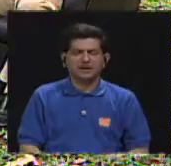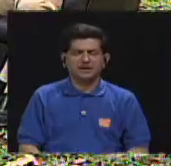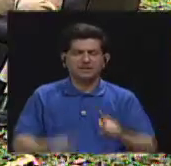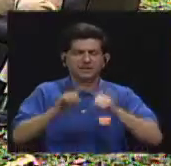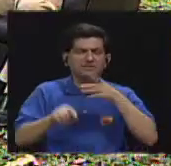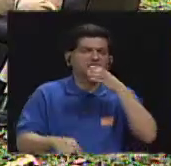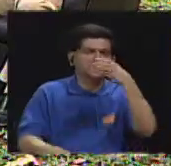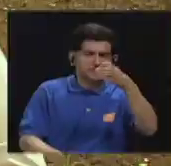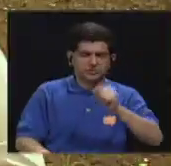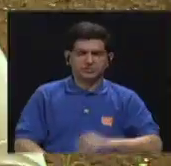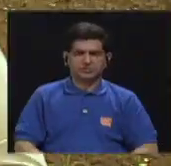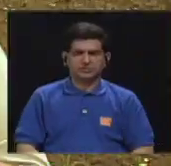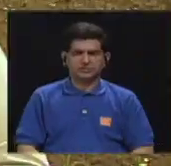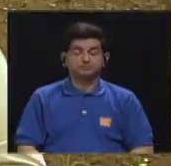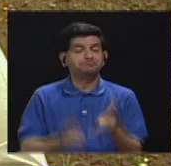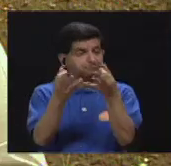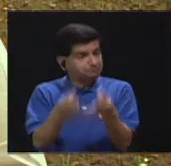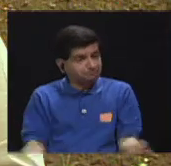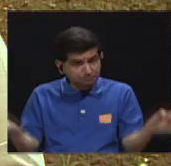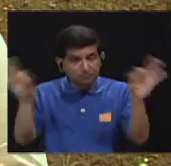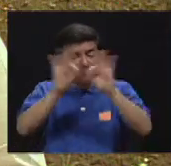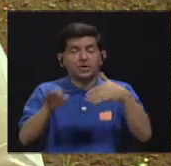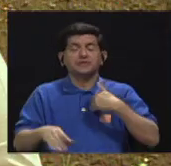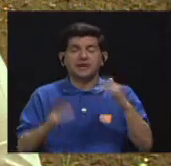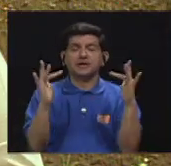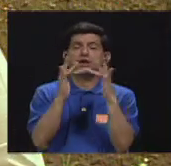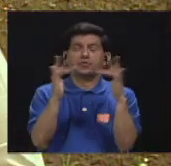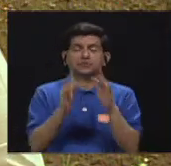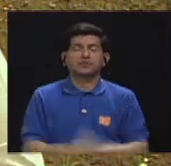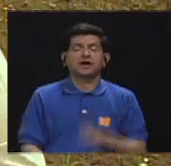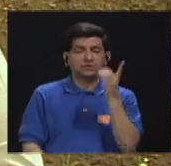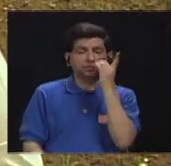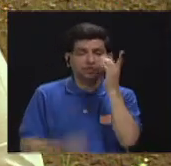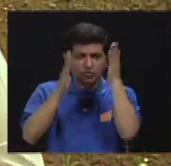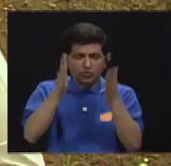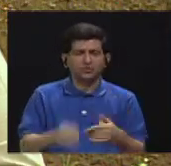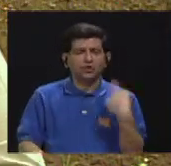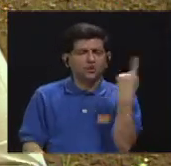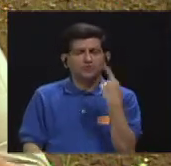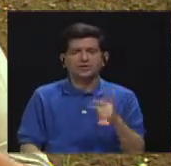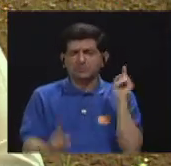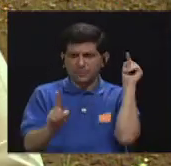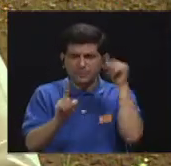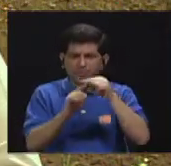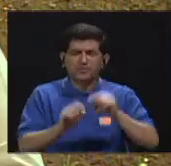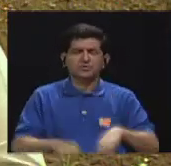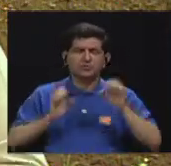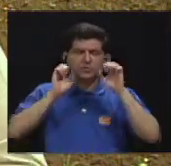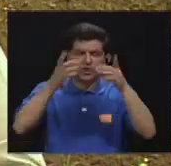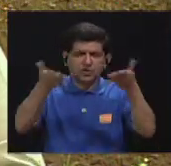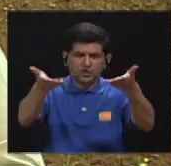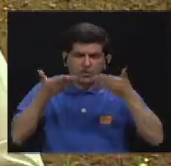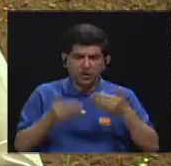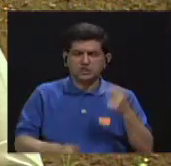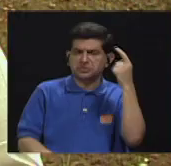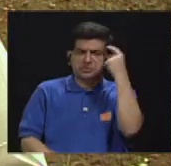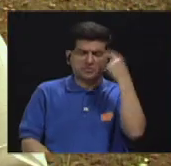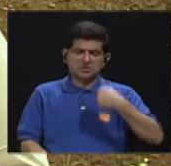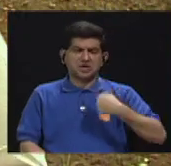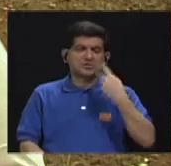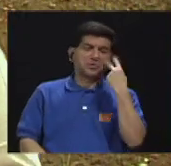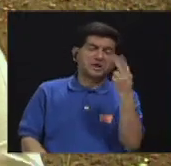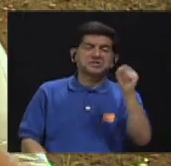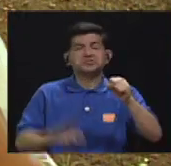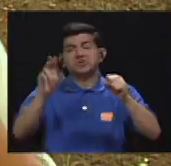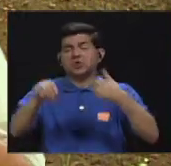recomendaciones. Es importantísimo tener ese contacto con el odontólogo constante, con el fin de que nos eduque y no pensar que me voy a ir a ver si tengo